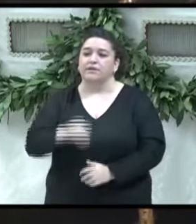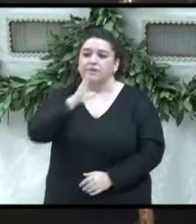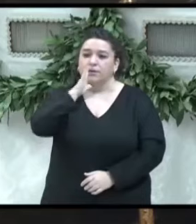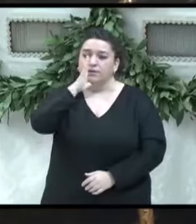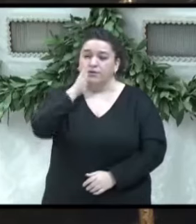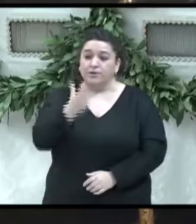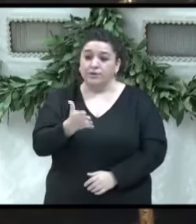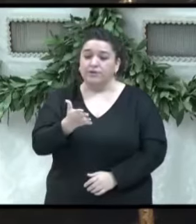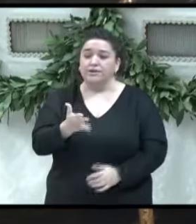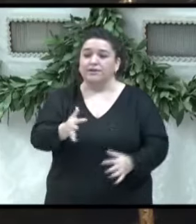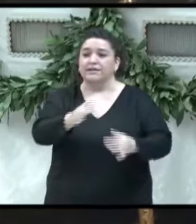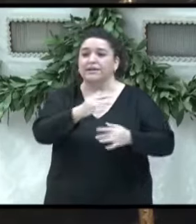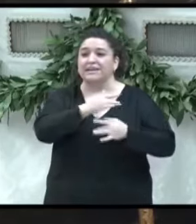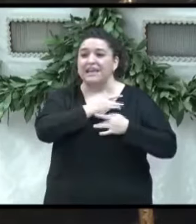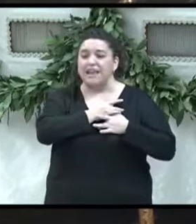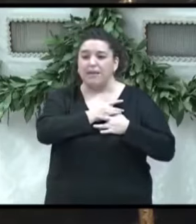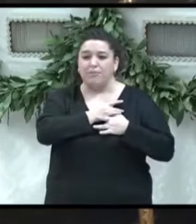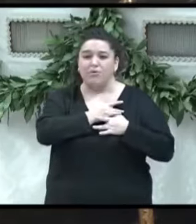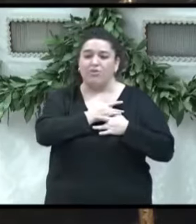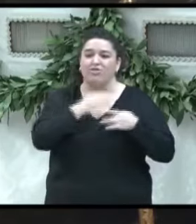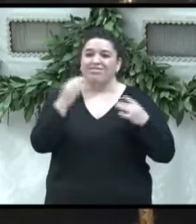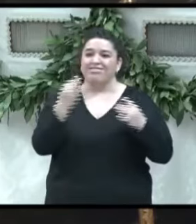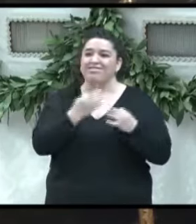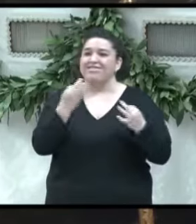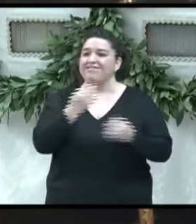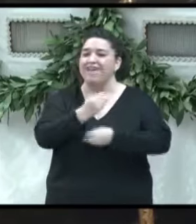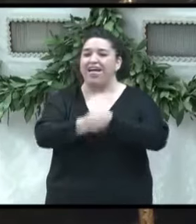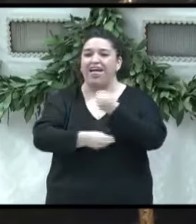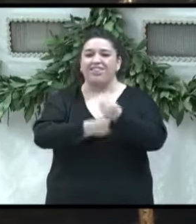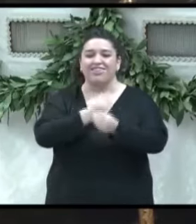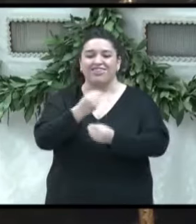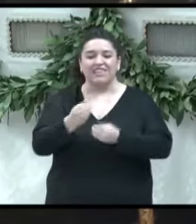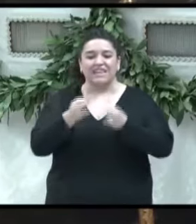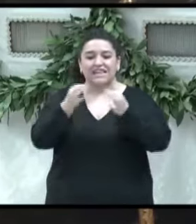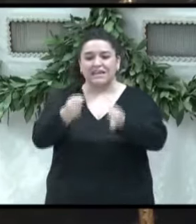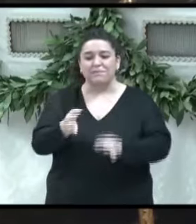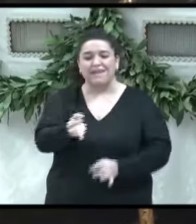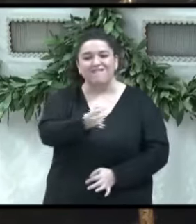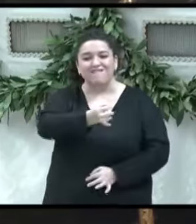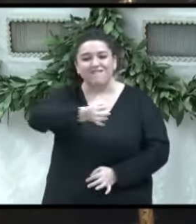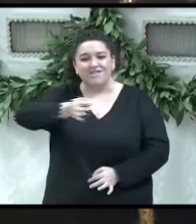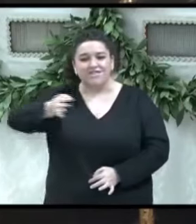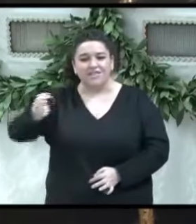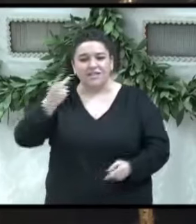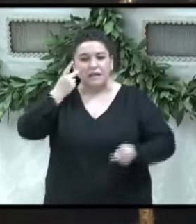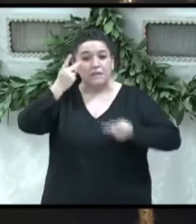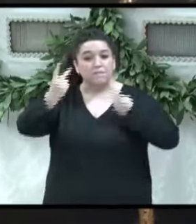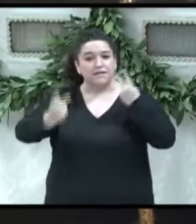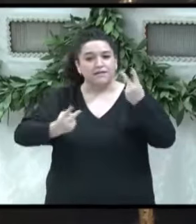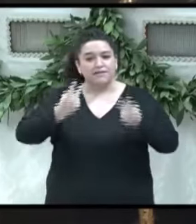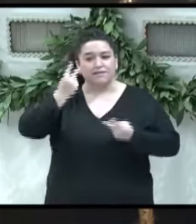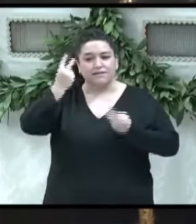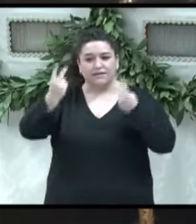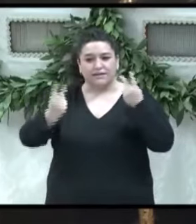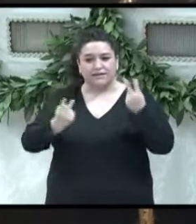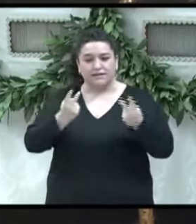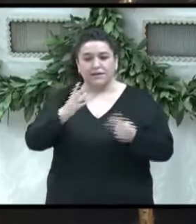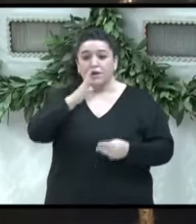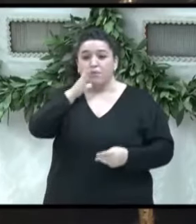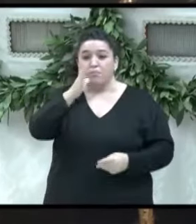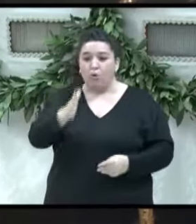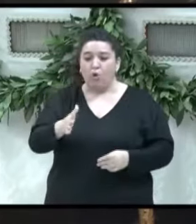por eso ese amor tiene que hacerse eficiente y y visible en la